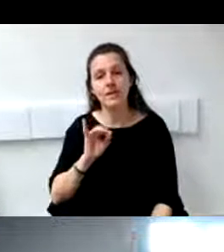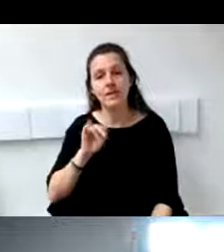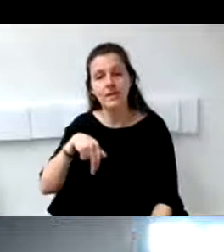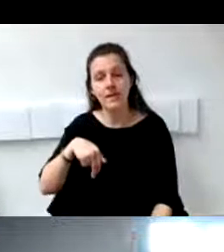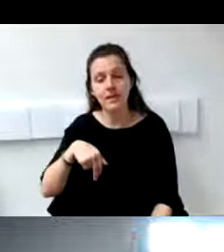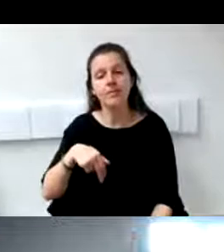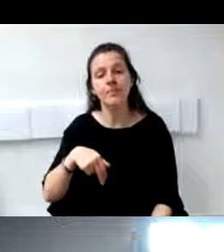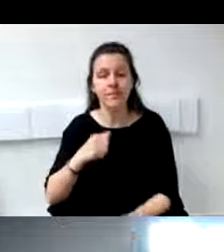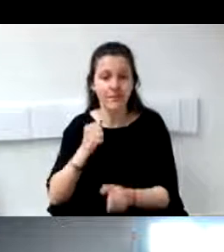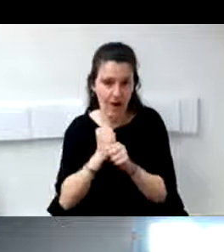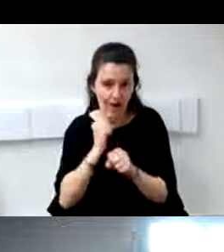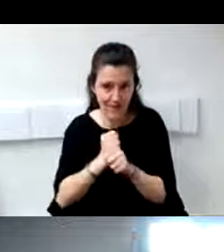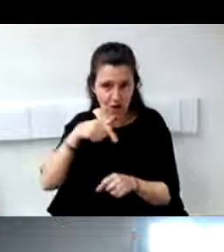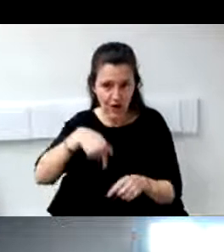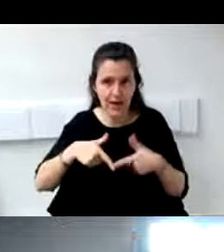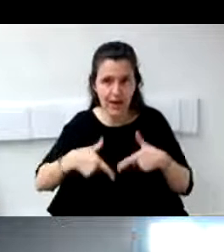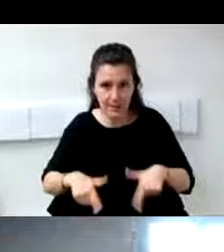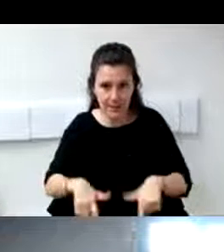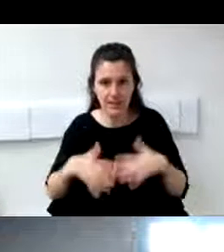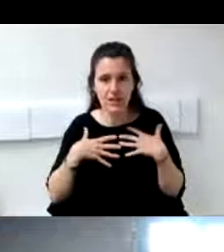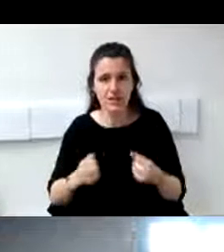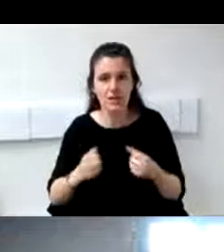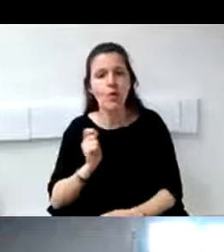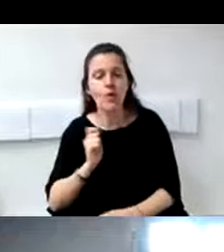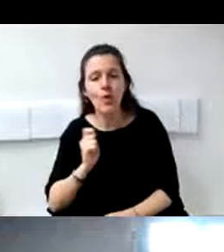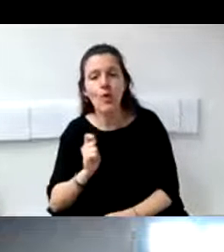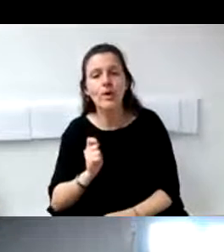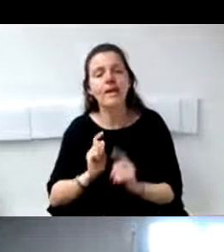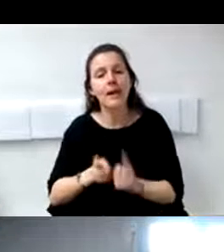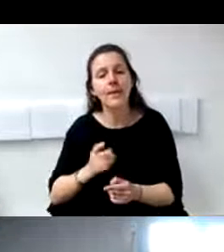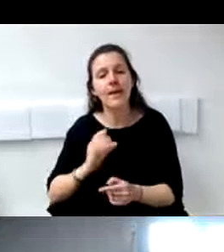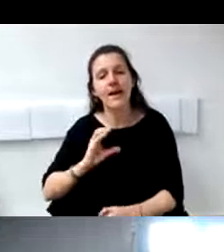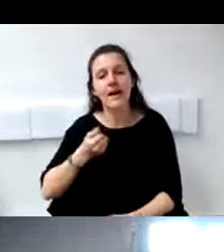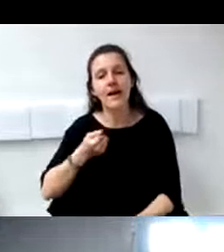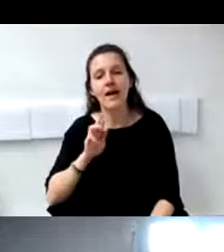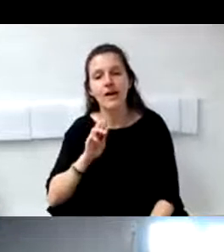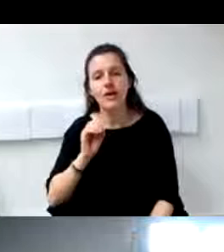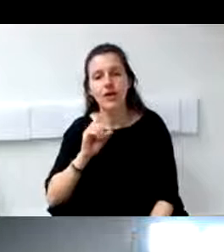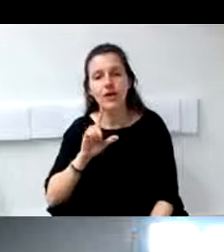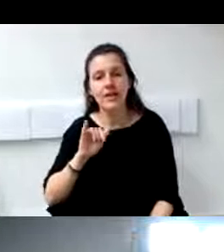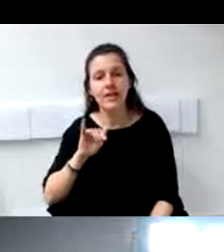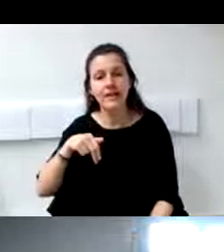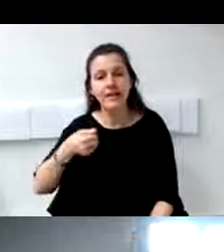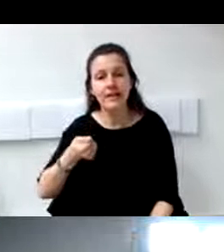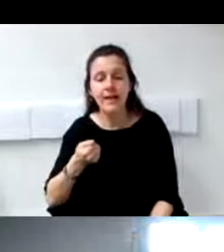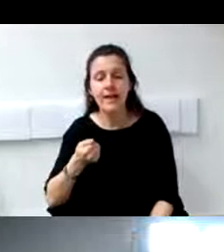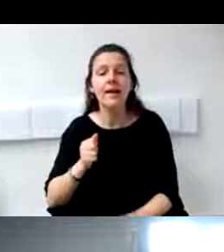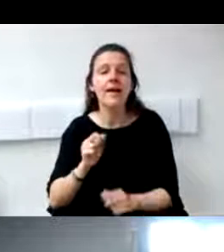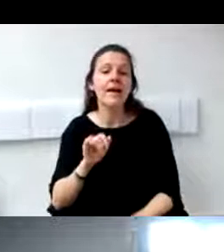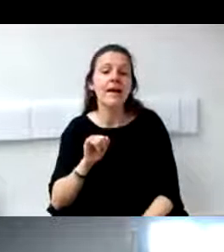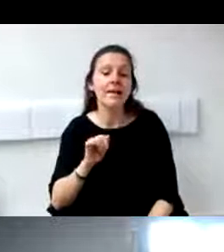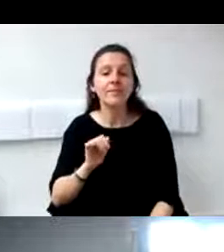Carolina Quiroga y Estefanía Scaglia, ambas de la Dirección de Discapacidad del MIDES, con quienes vamos